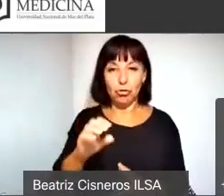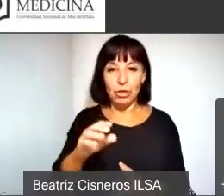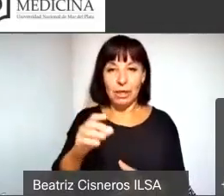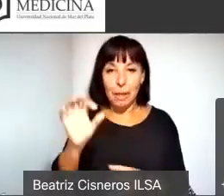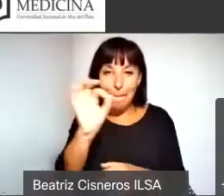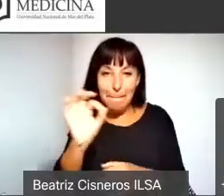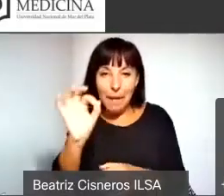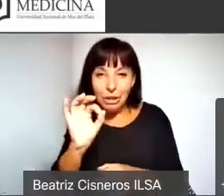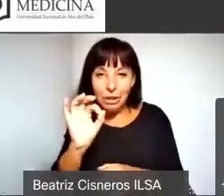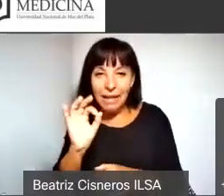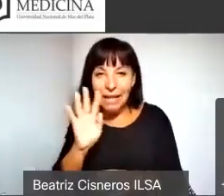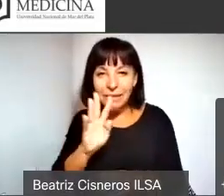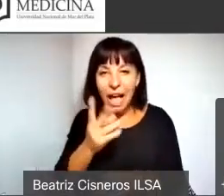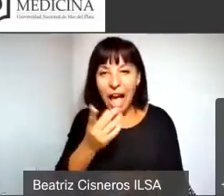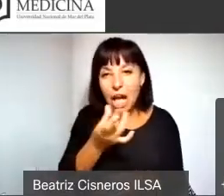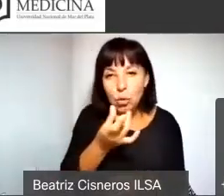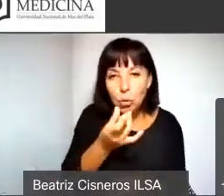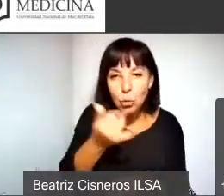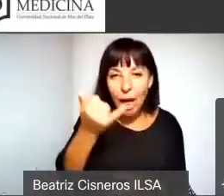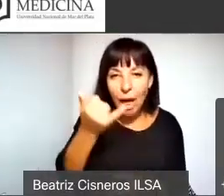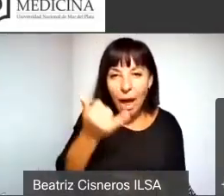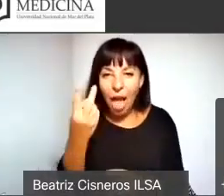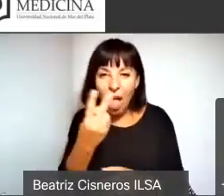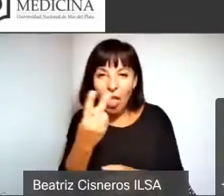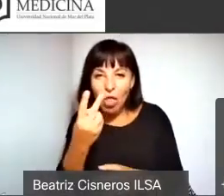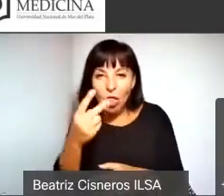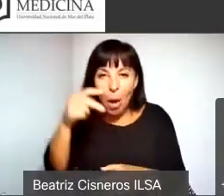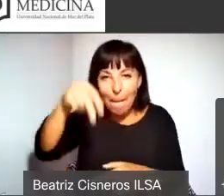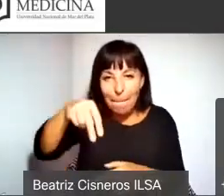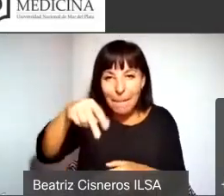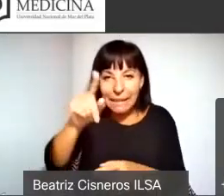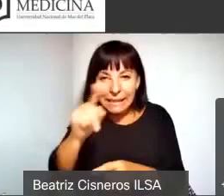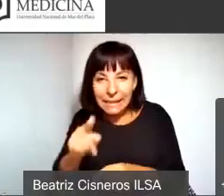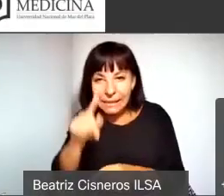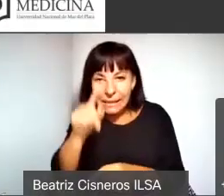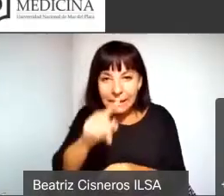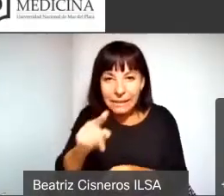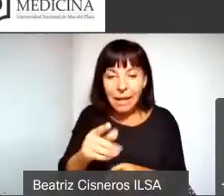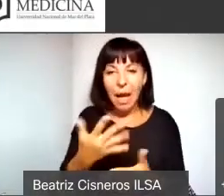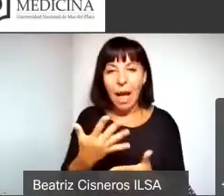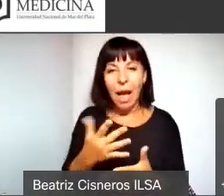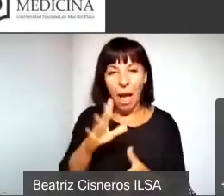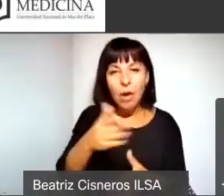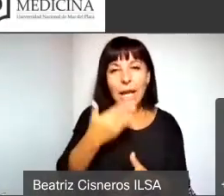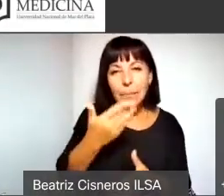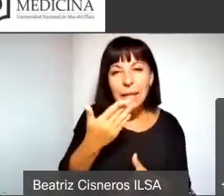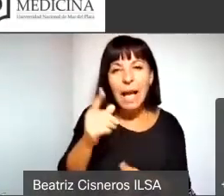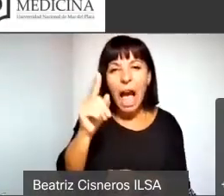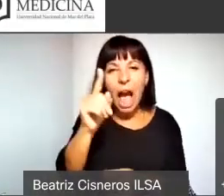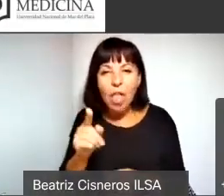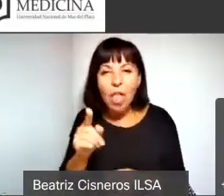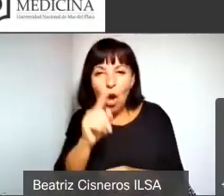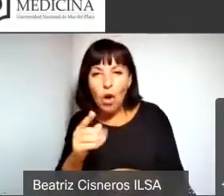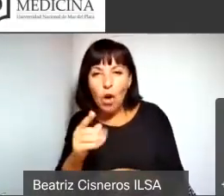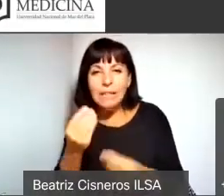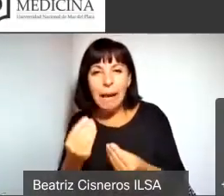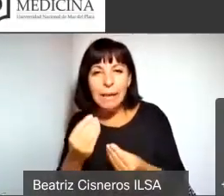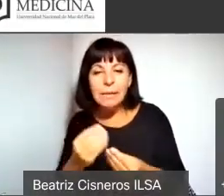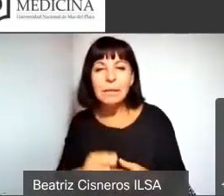presenta como si fueran dos patitas, dos colitas. Ahora vamos a ver qué representa cada una de estas porciones de un fosfolípido,